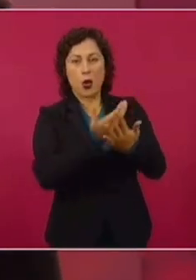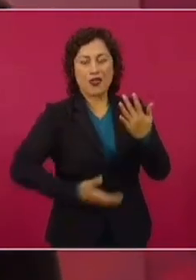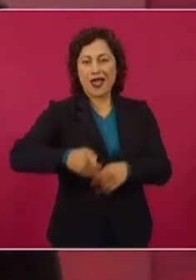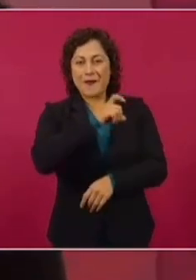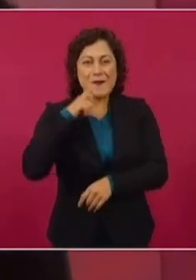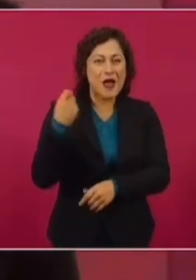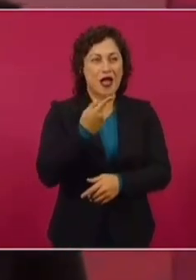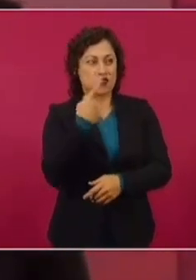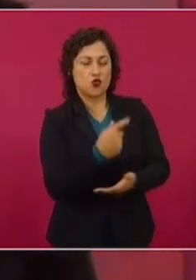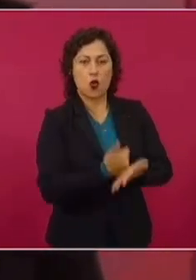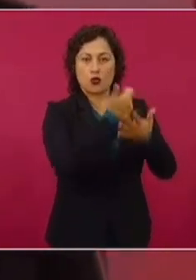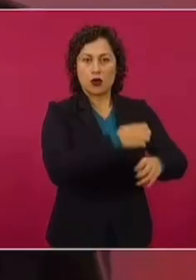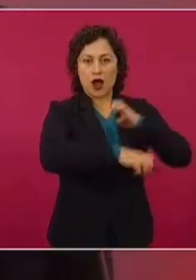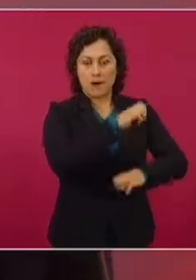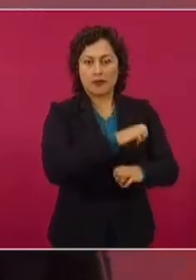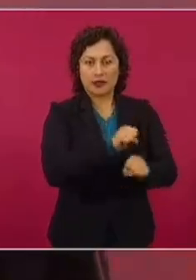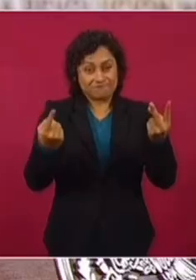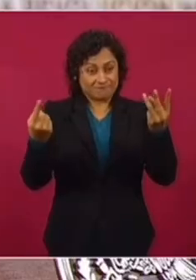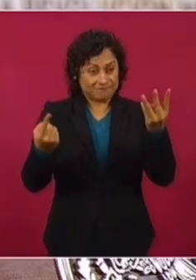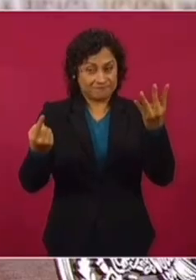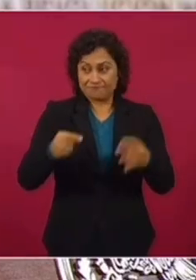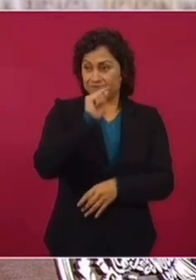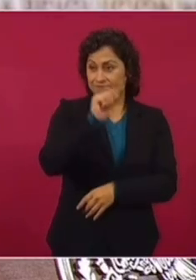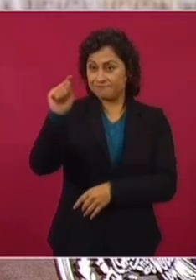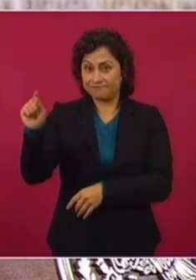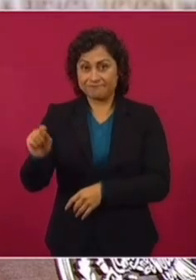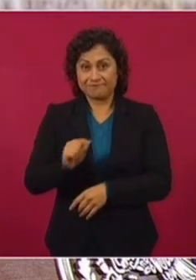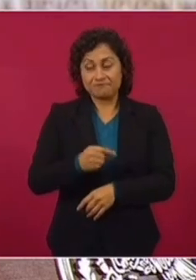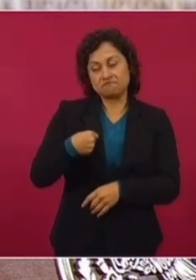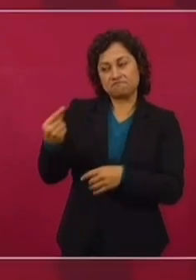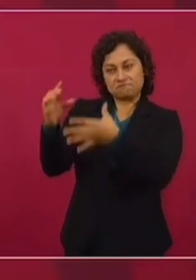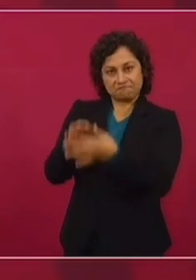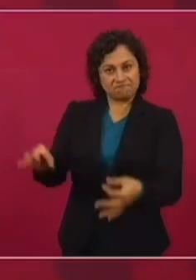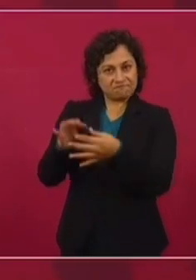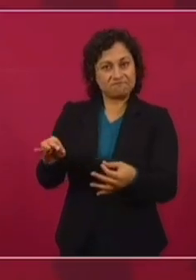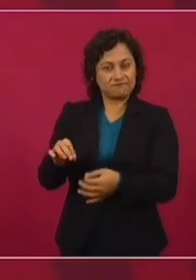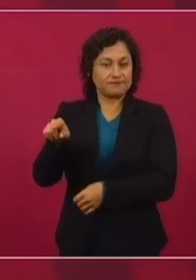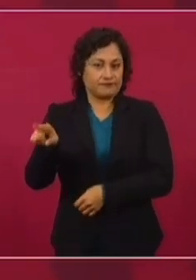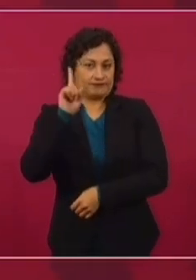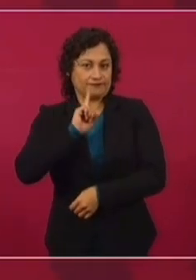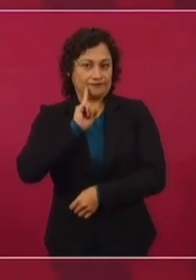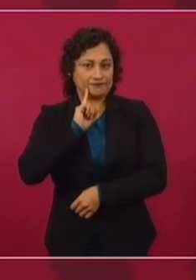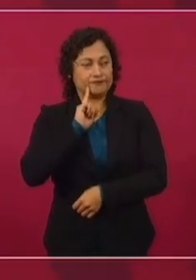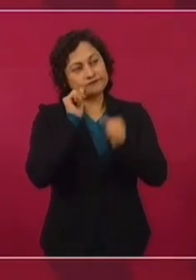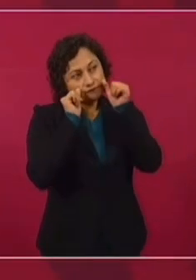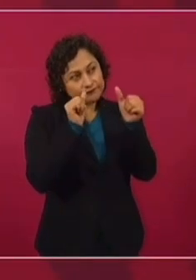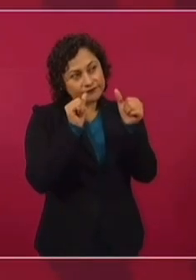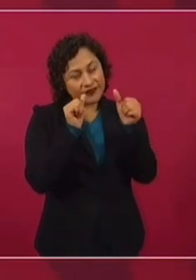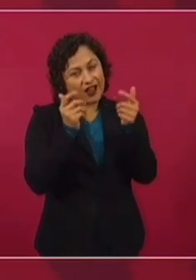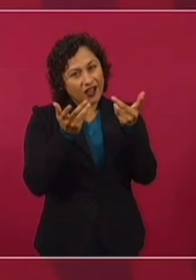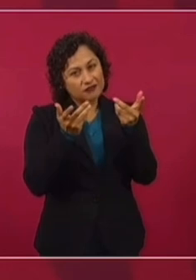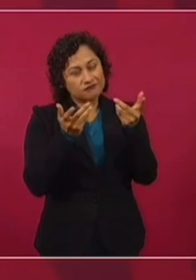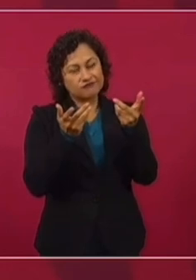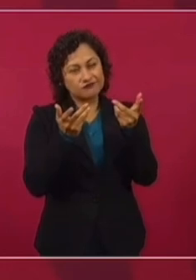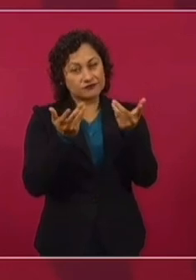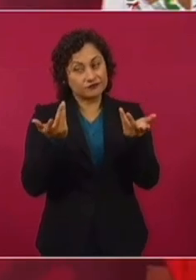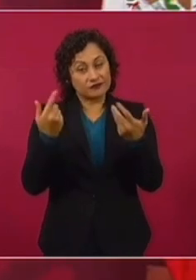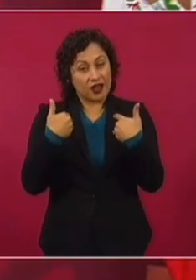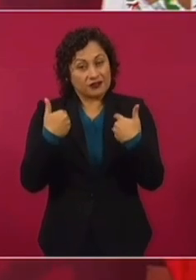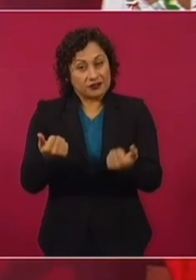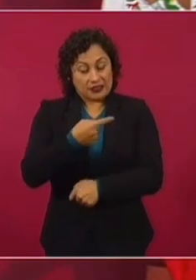en beneficio de las empresas, en complicidad con los funcionarios públicos. Estuvimos platicando de todo esto y ella, pues, entendiendo de que nuestra